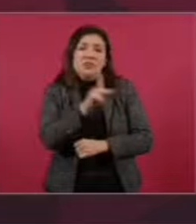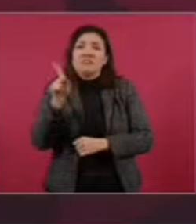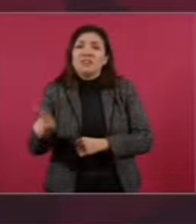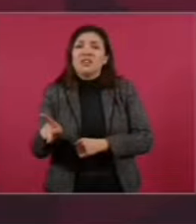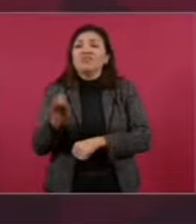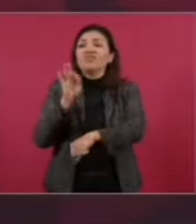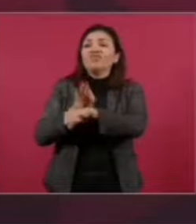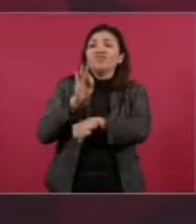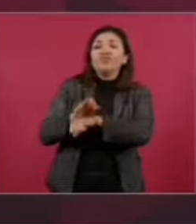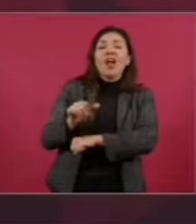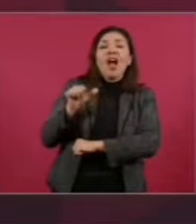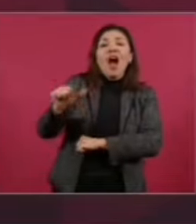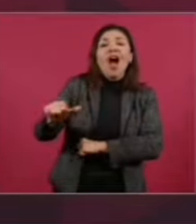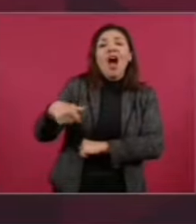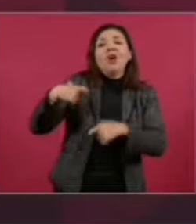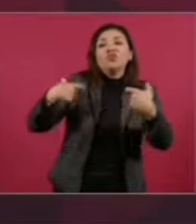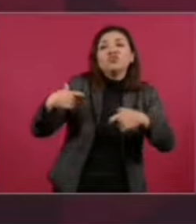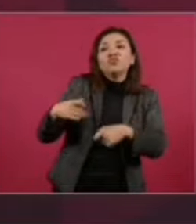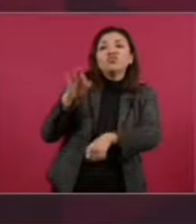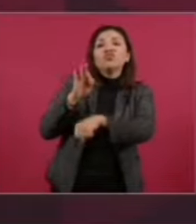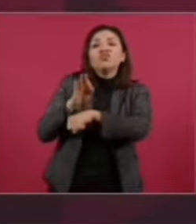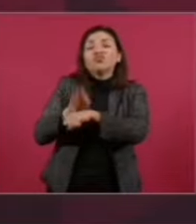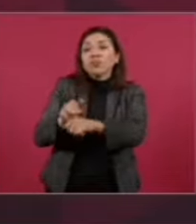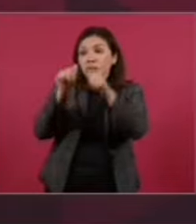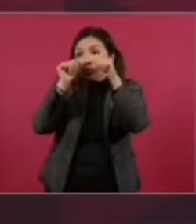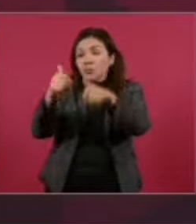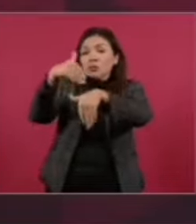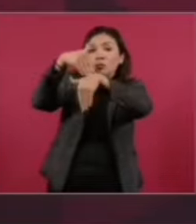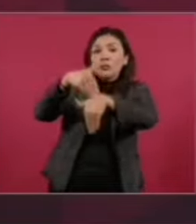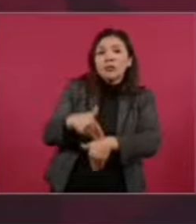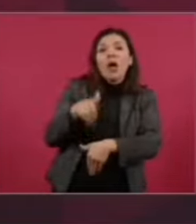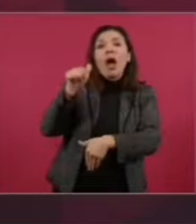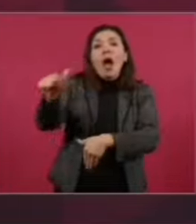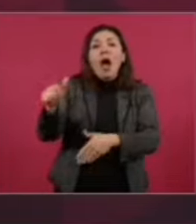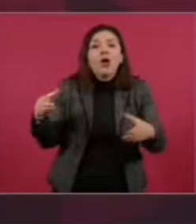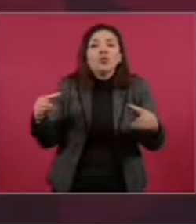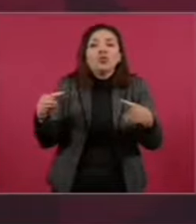un poder al servicio de una minoría.